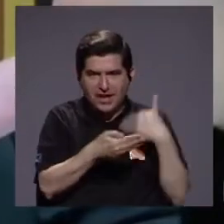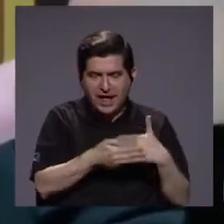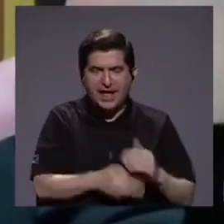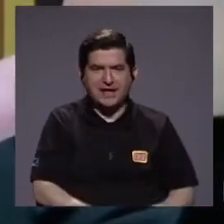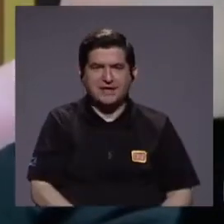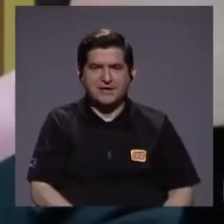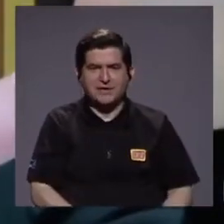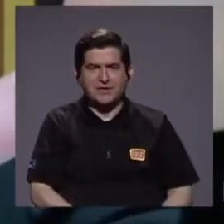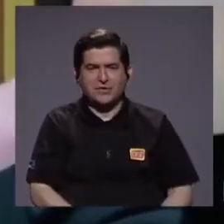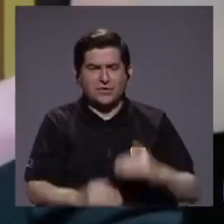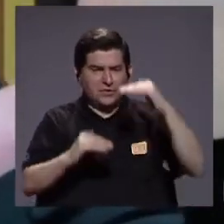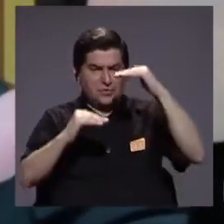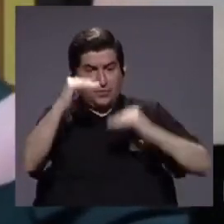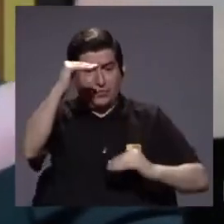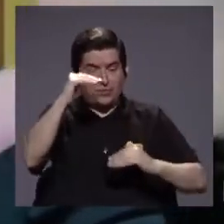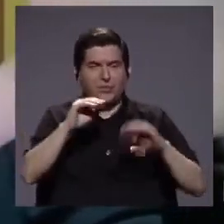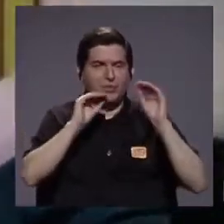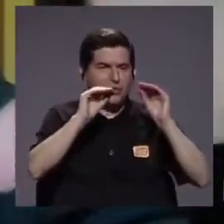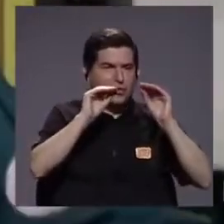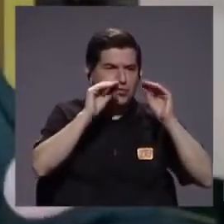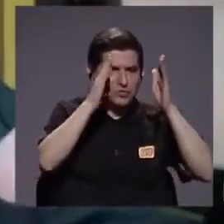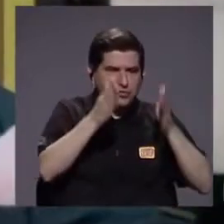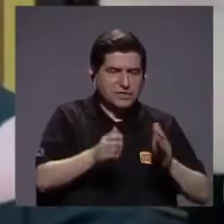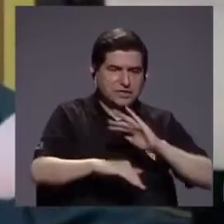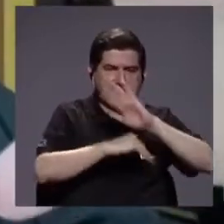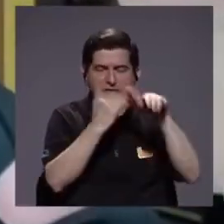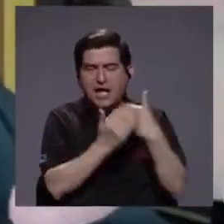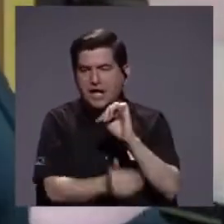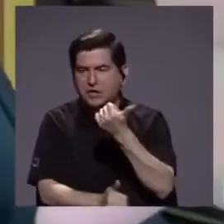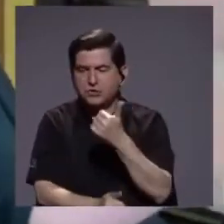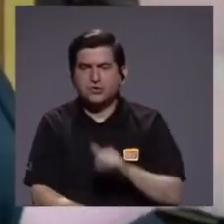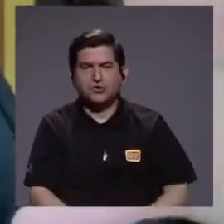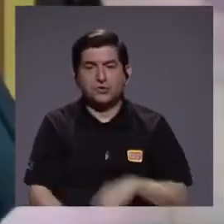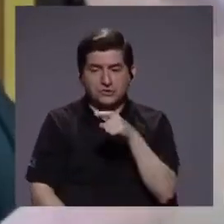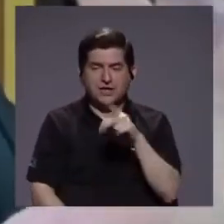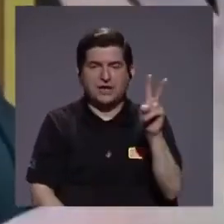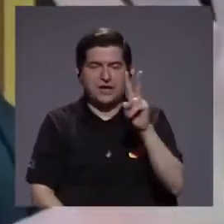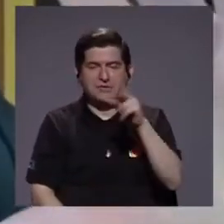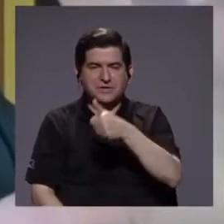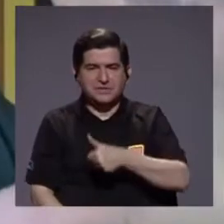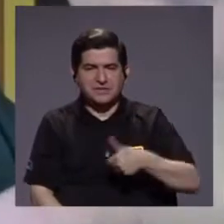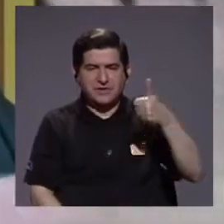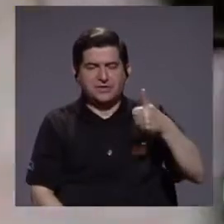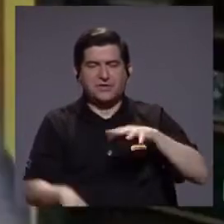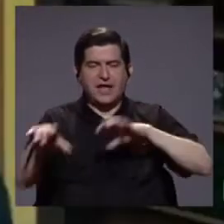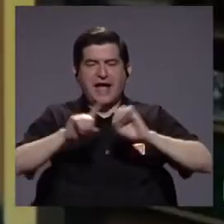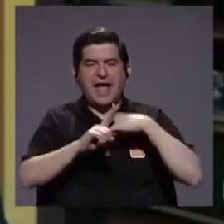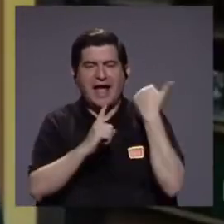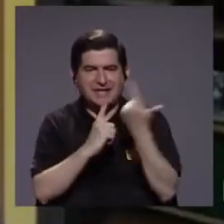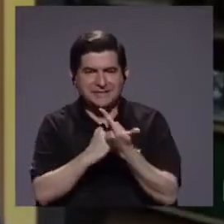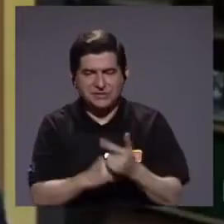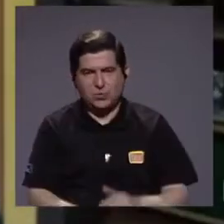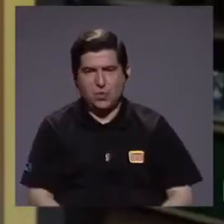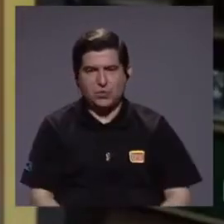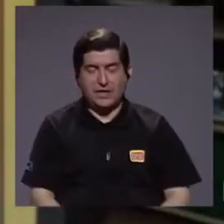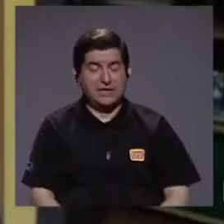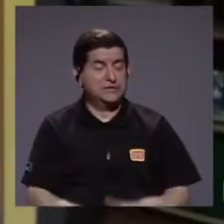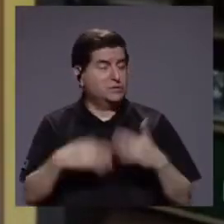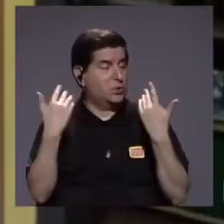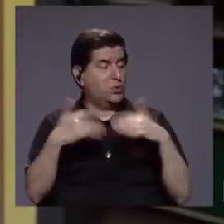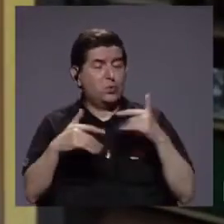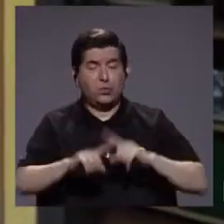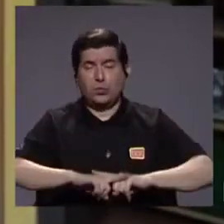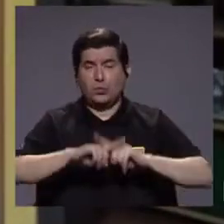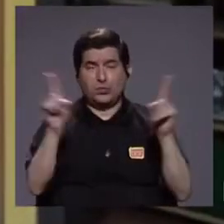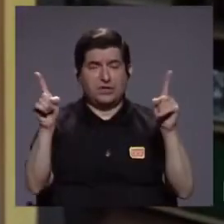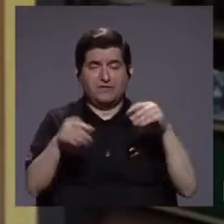la desproporción de docencia con respecto a todas las otras, aquí está Vicerrectoría de Acción Social. Es realmente abismal la diferencia